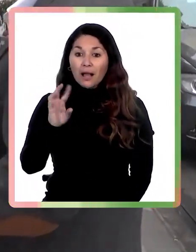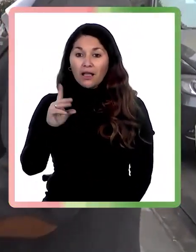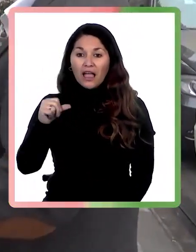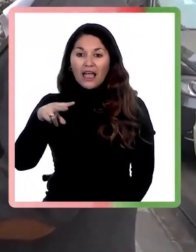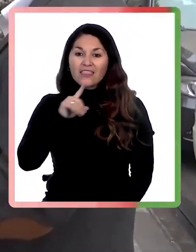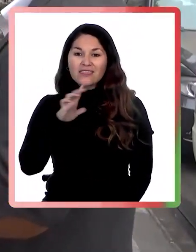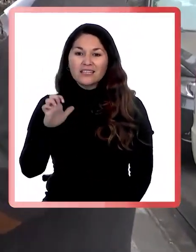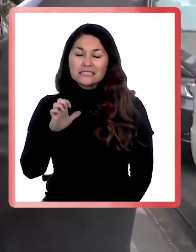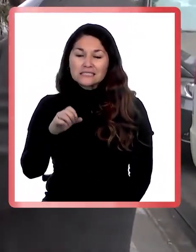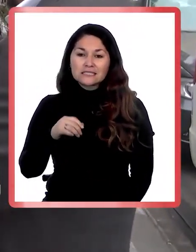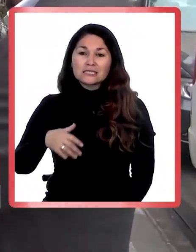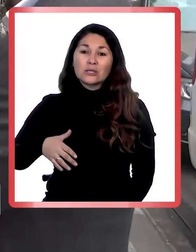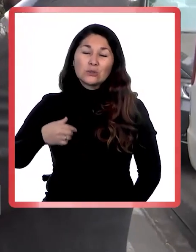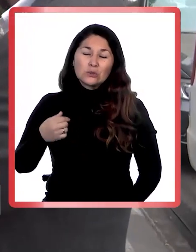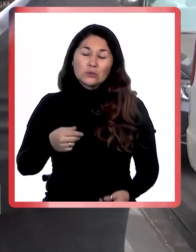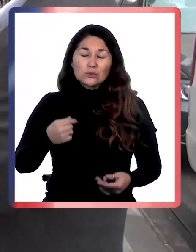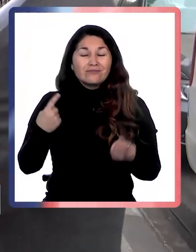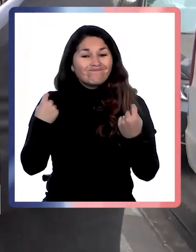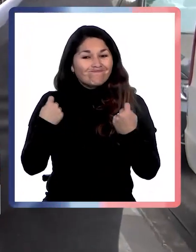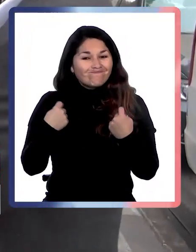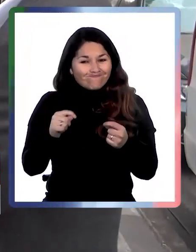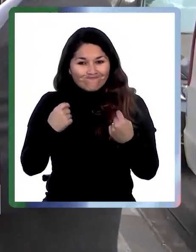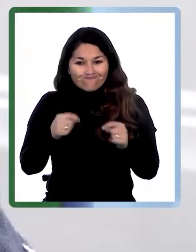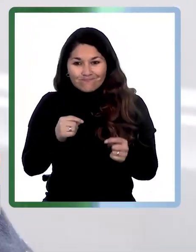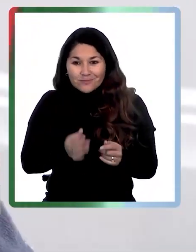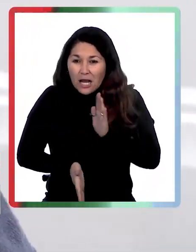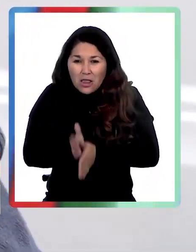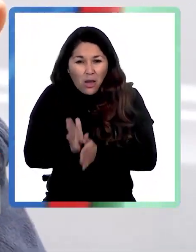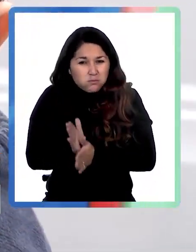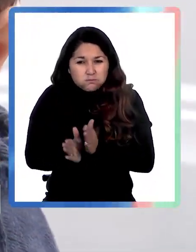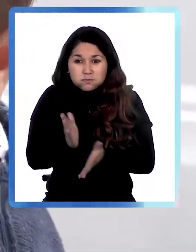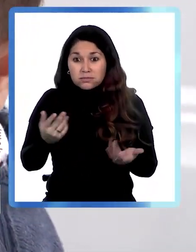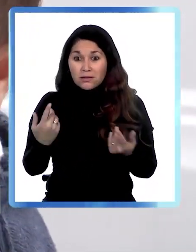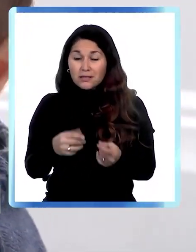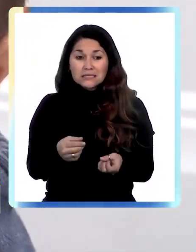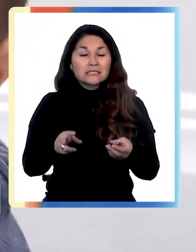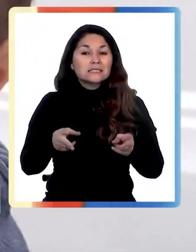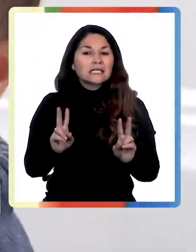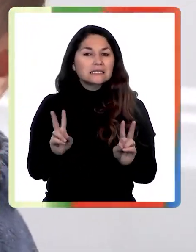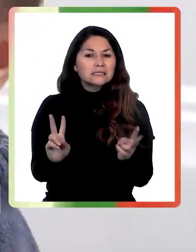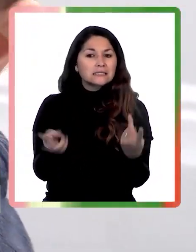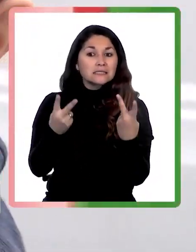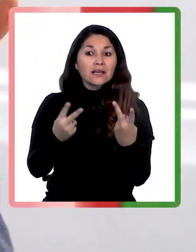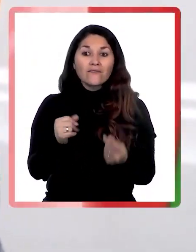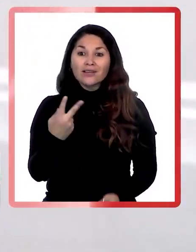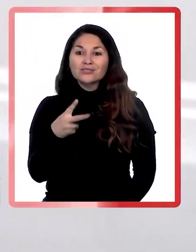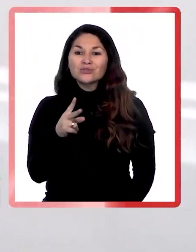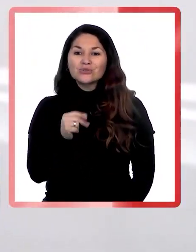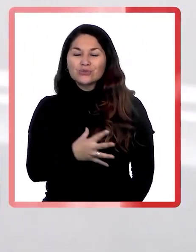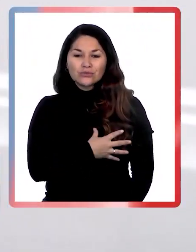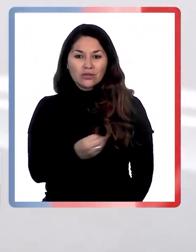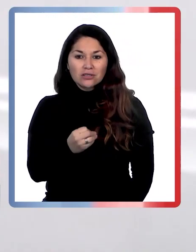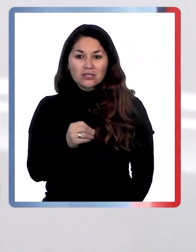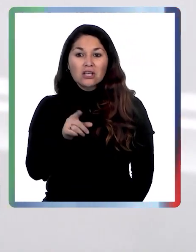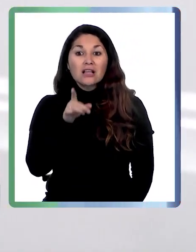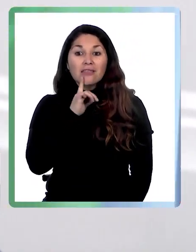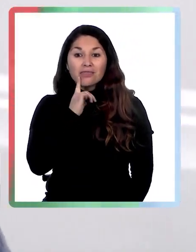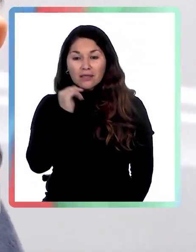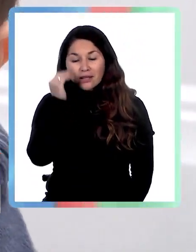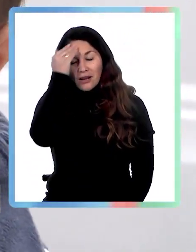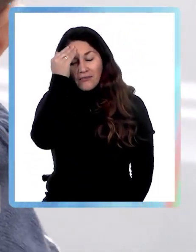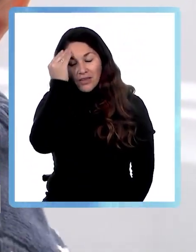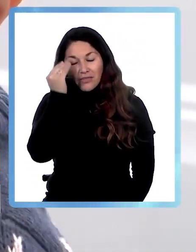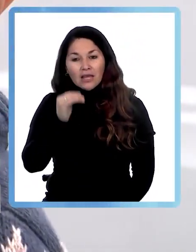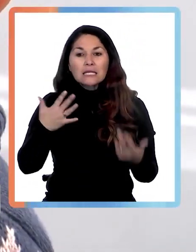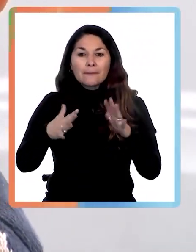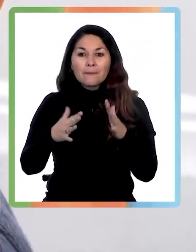los padres de Dante viven una verdadera Carrera contra el tiempo para salvar la vida de su hijo quien padece de una extraña enfermedad que afectaría a